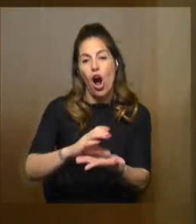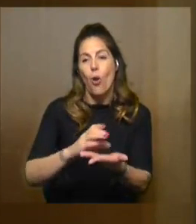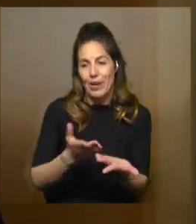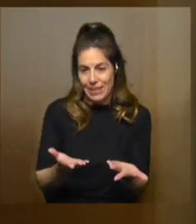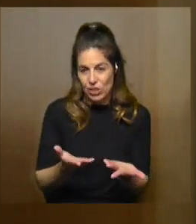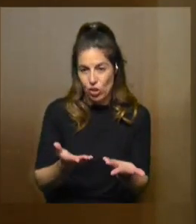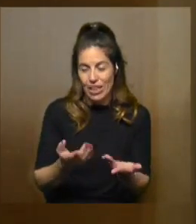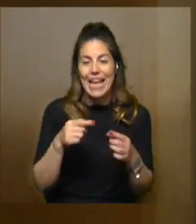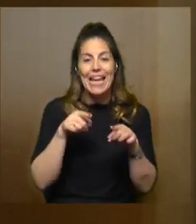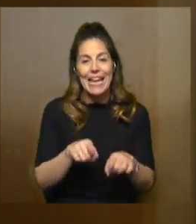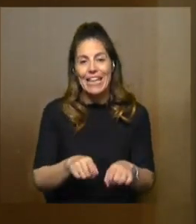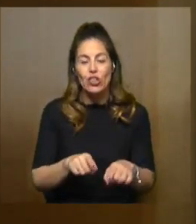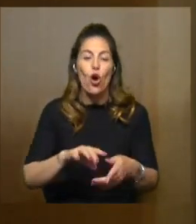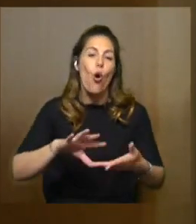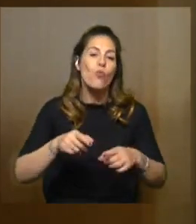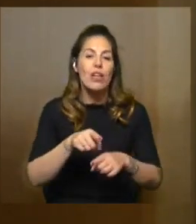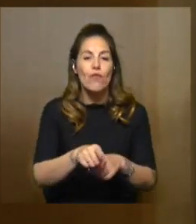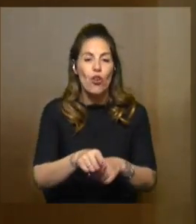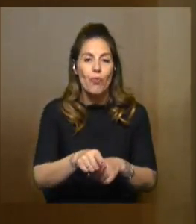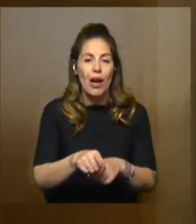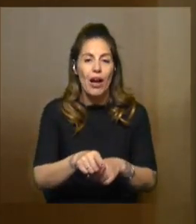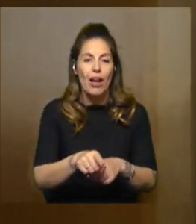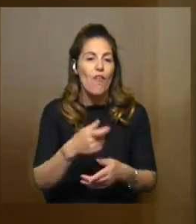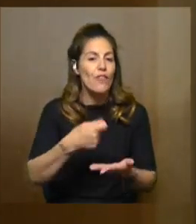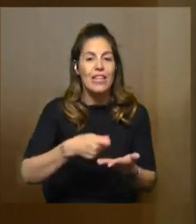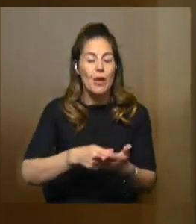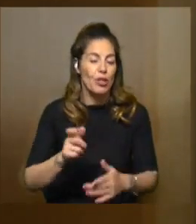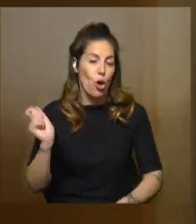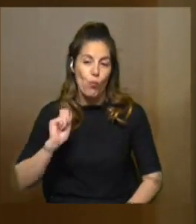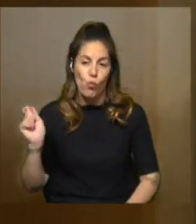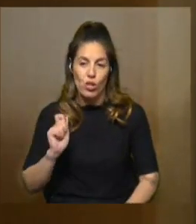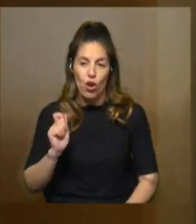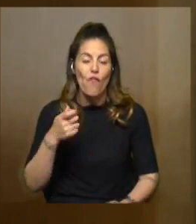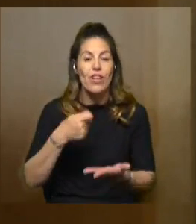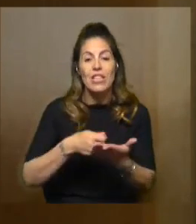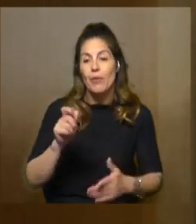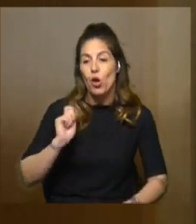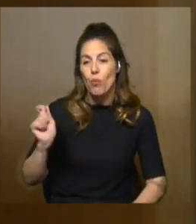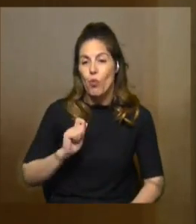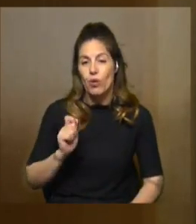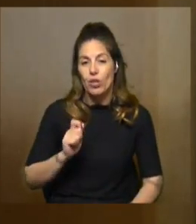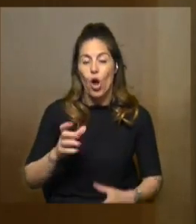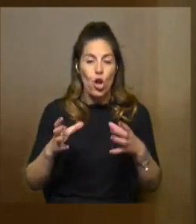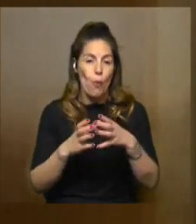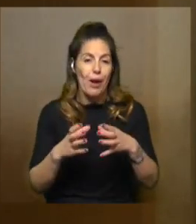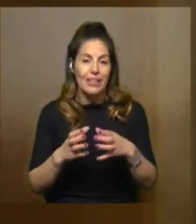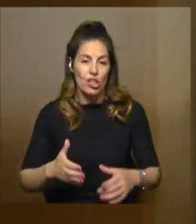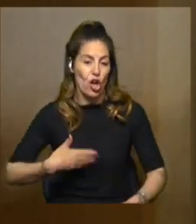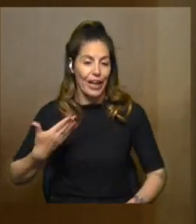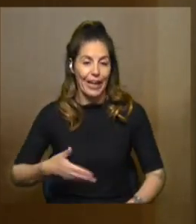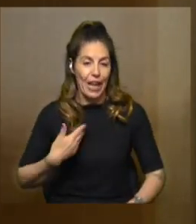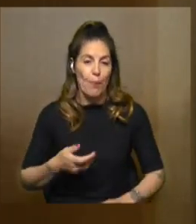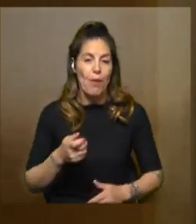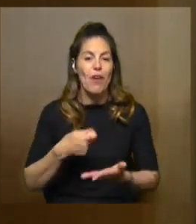caso esto queda como una arista de lo que es el financiamiento público. Financiamiento público, los partidos reclaman mayor financiamiento público, ¿no?, en